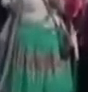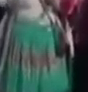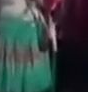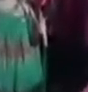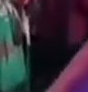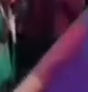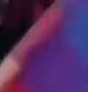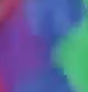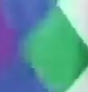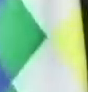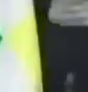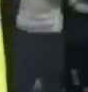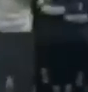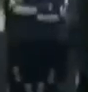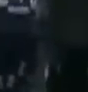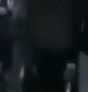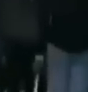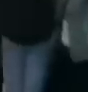¡El alto de pie!